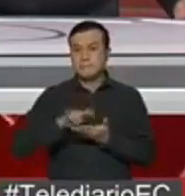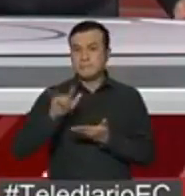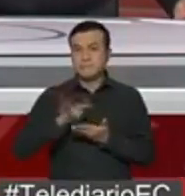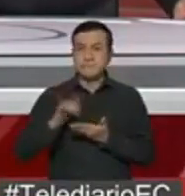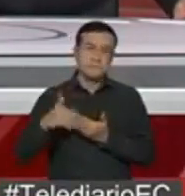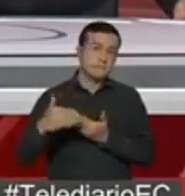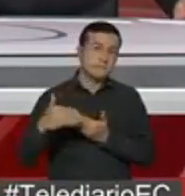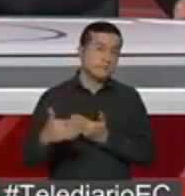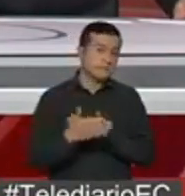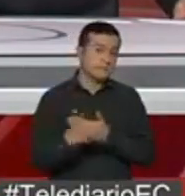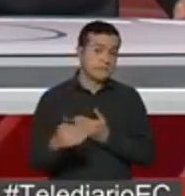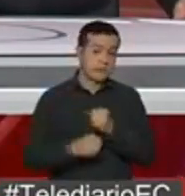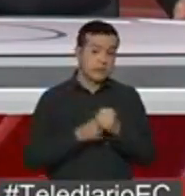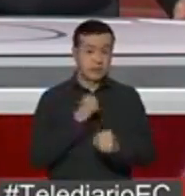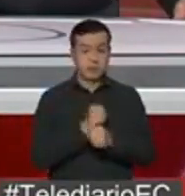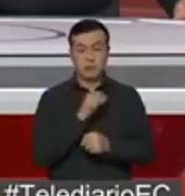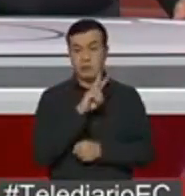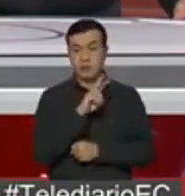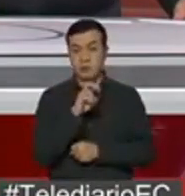resta de este año